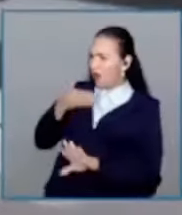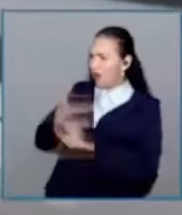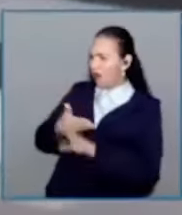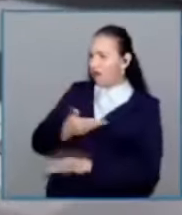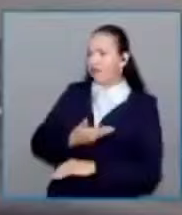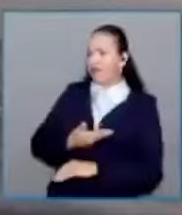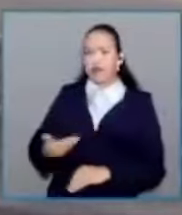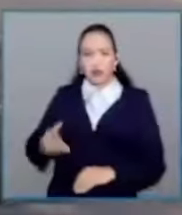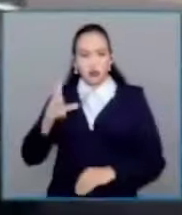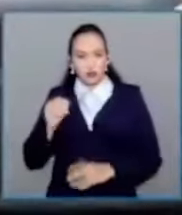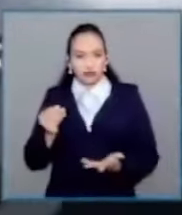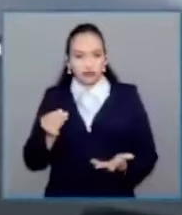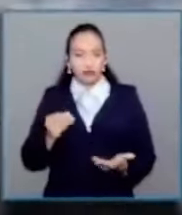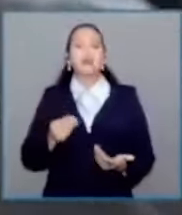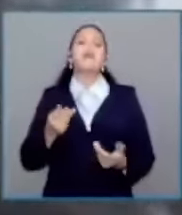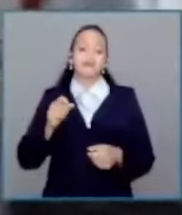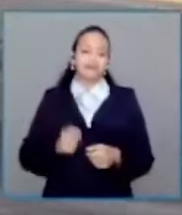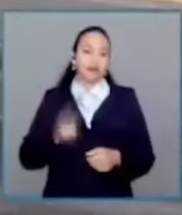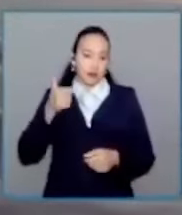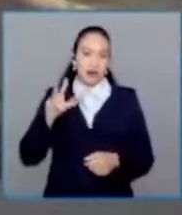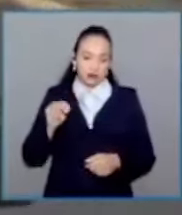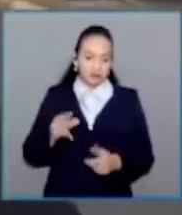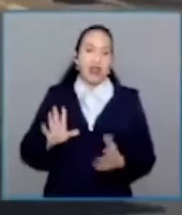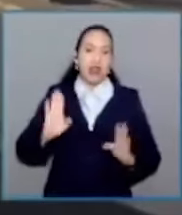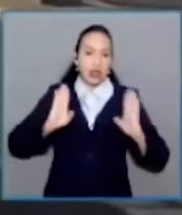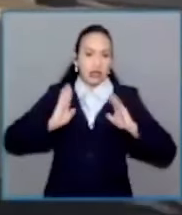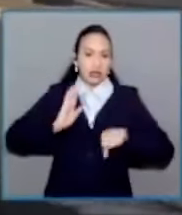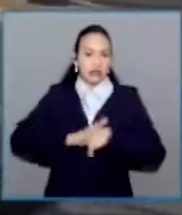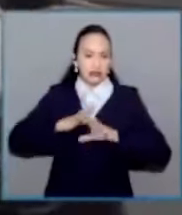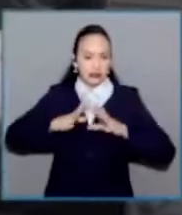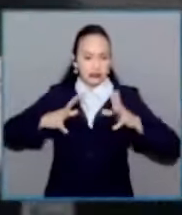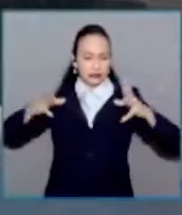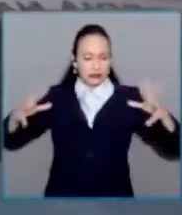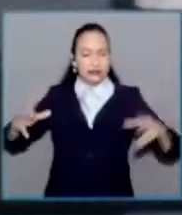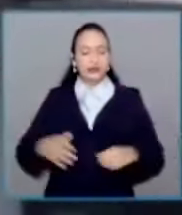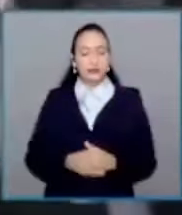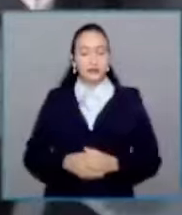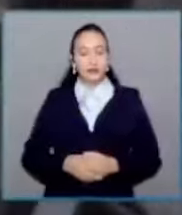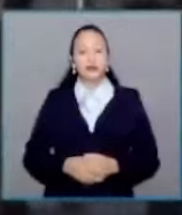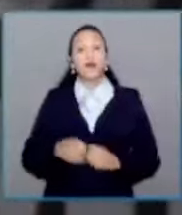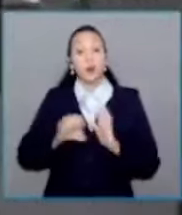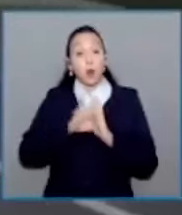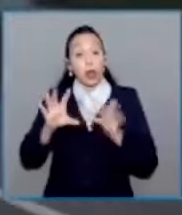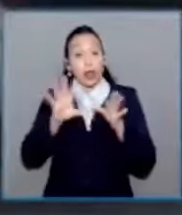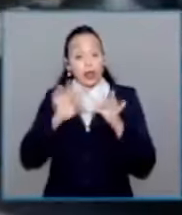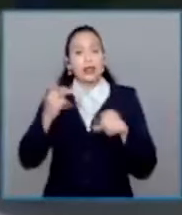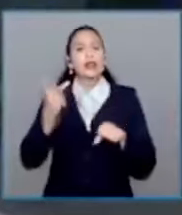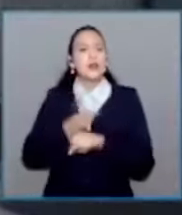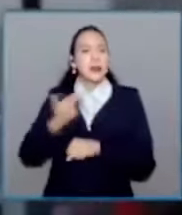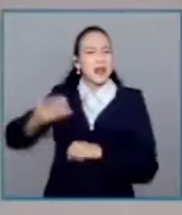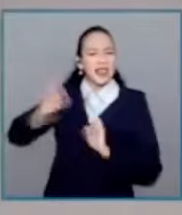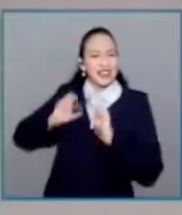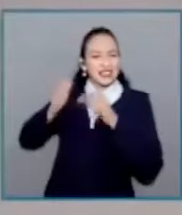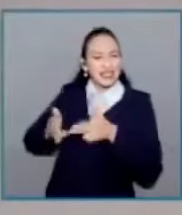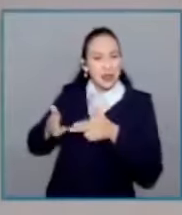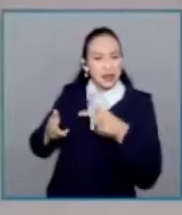castrense icó diversos riesgos de la militarización refirió el asesinato de migrantes en Chiapas en días recientes y las